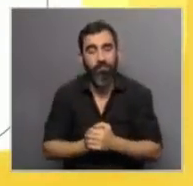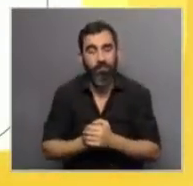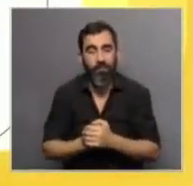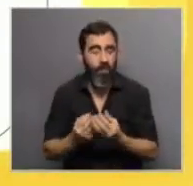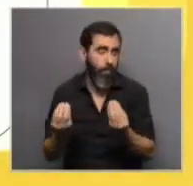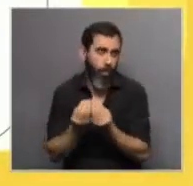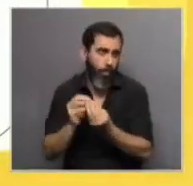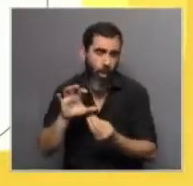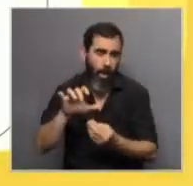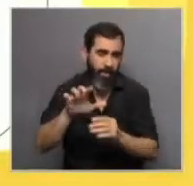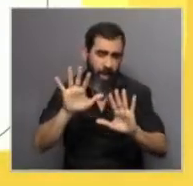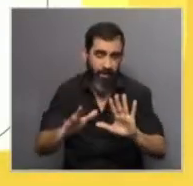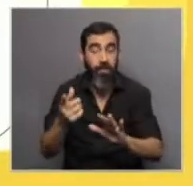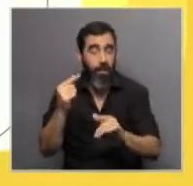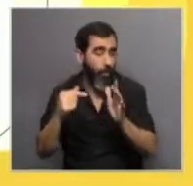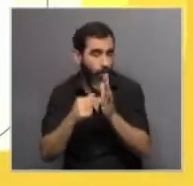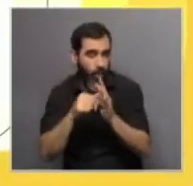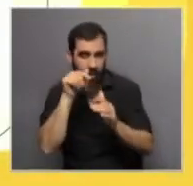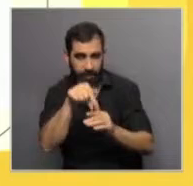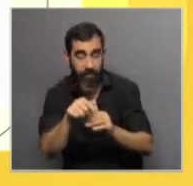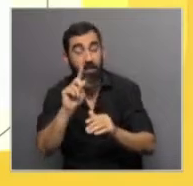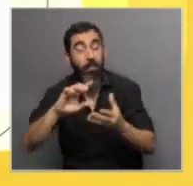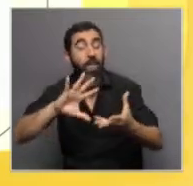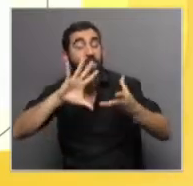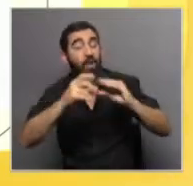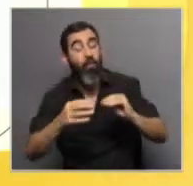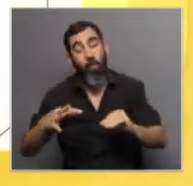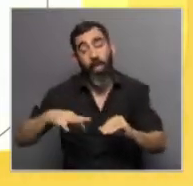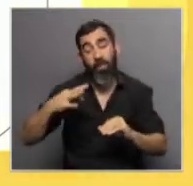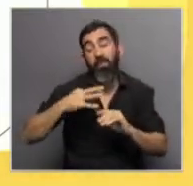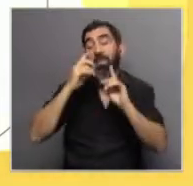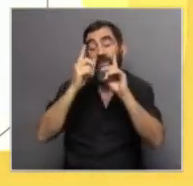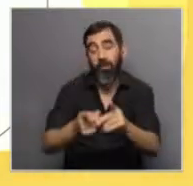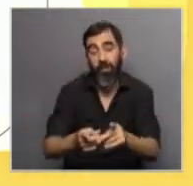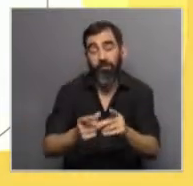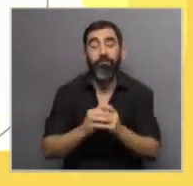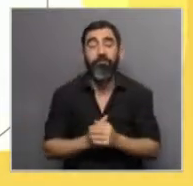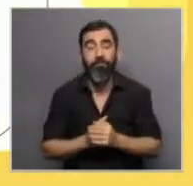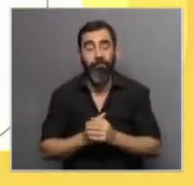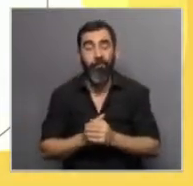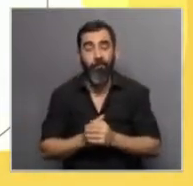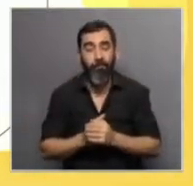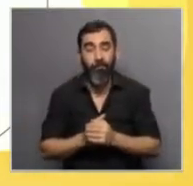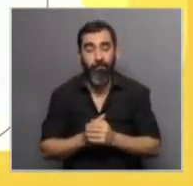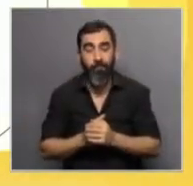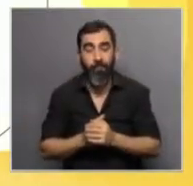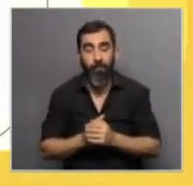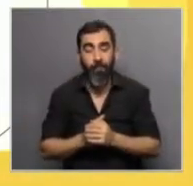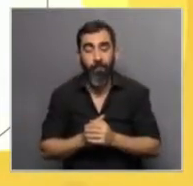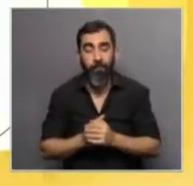pero en particular este. También de los estilos de vida occidentales, y